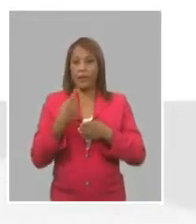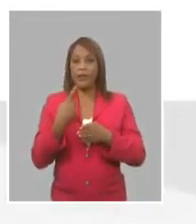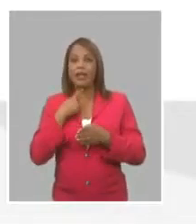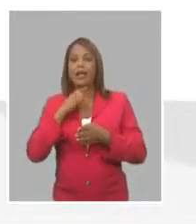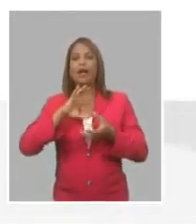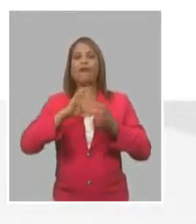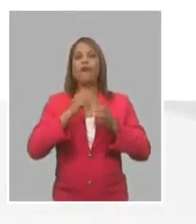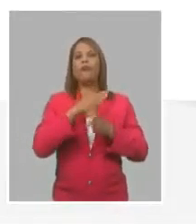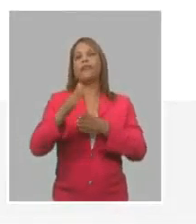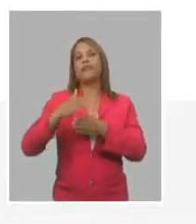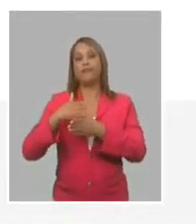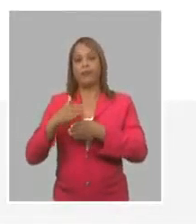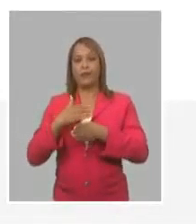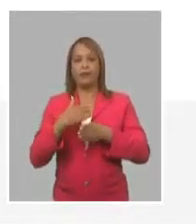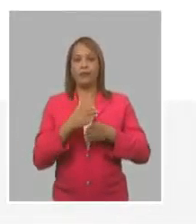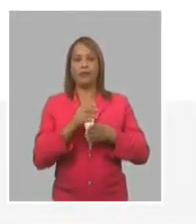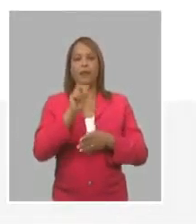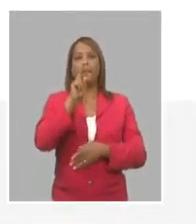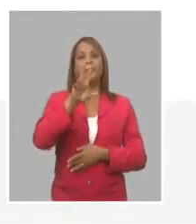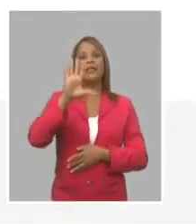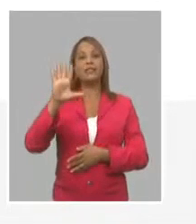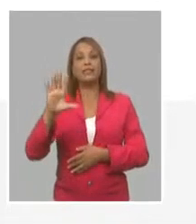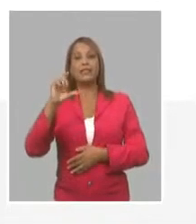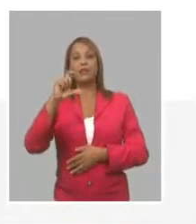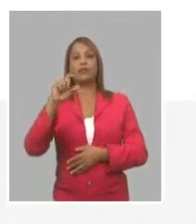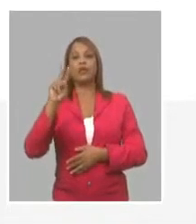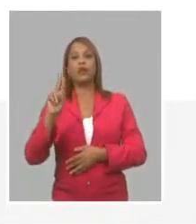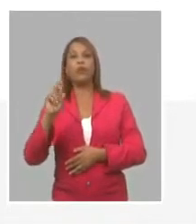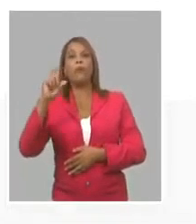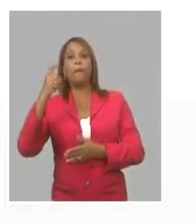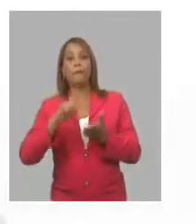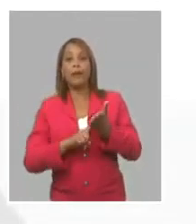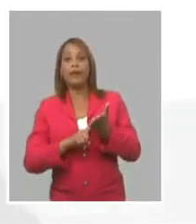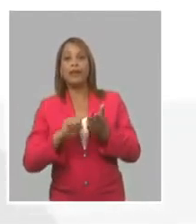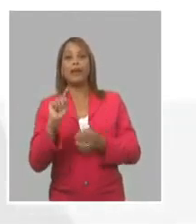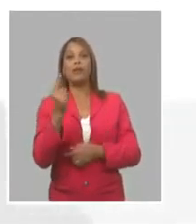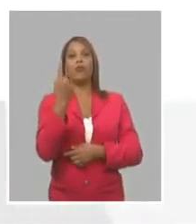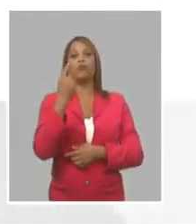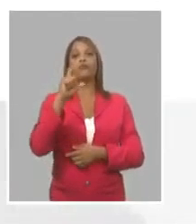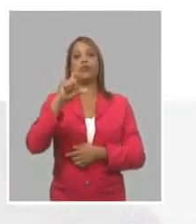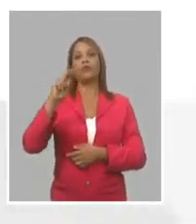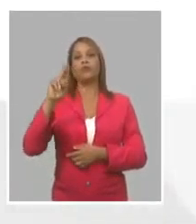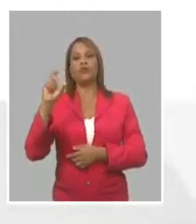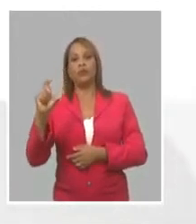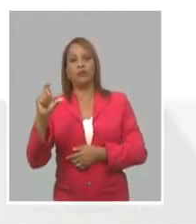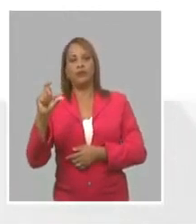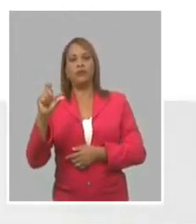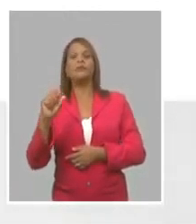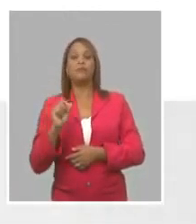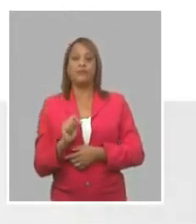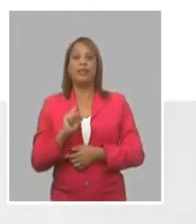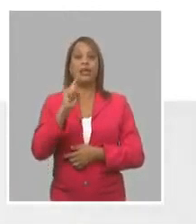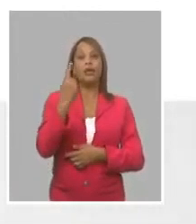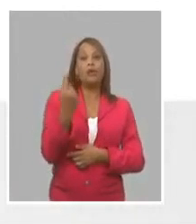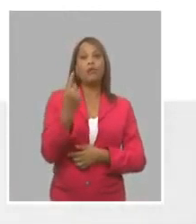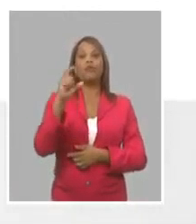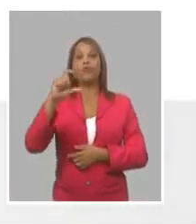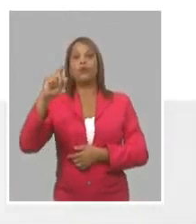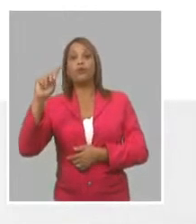es diferente. 25 CUP son un CUC y un CUC es un